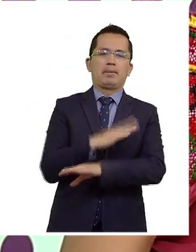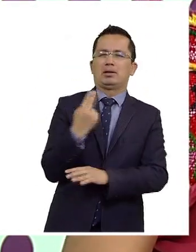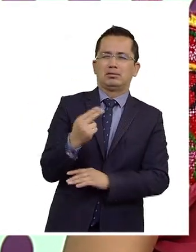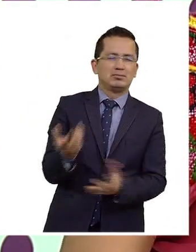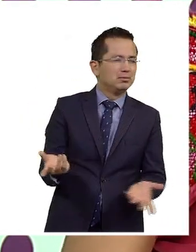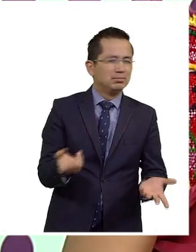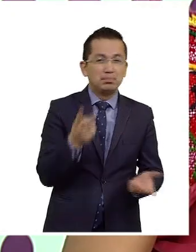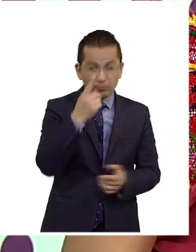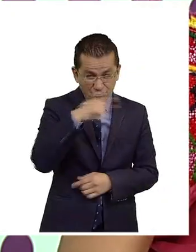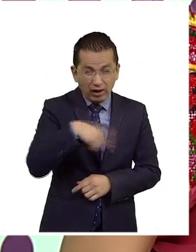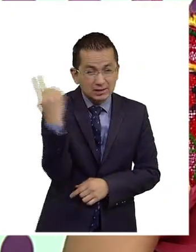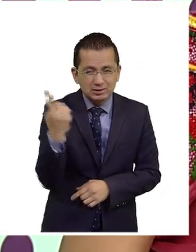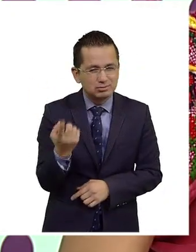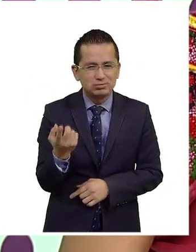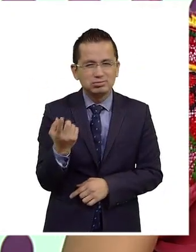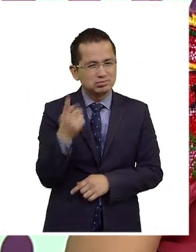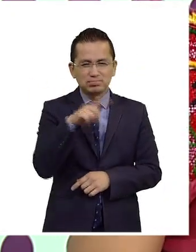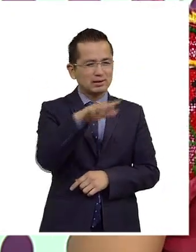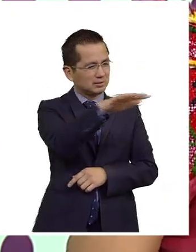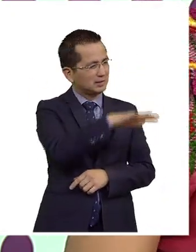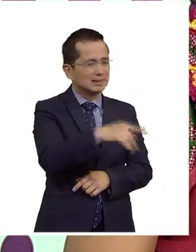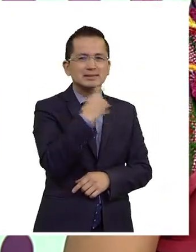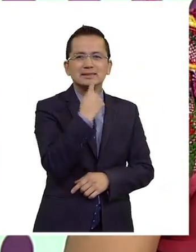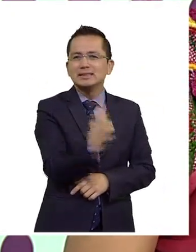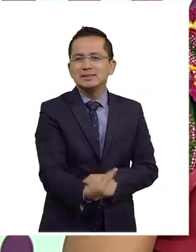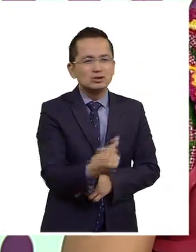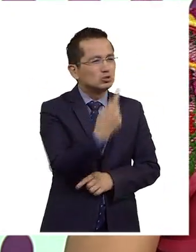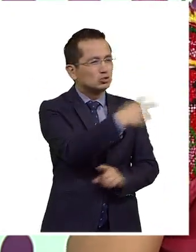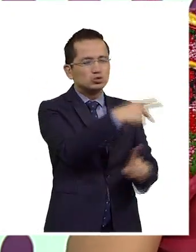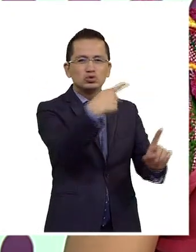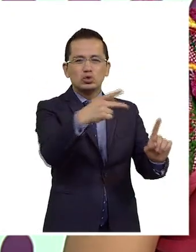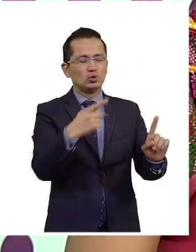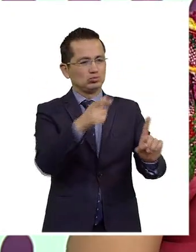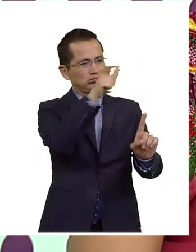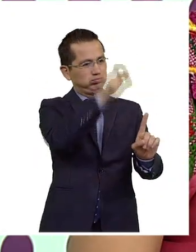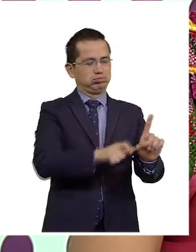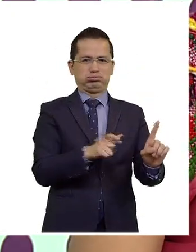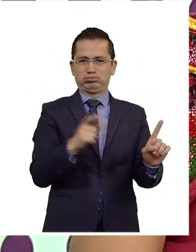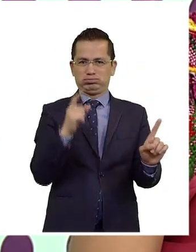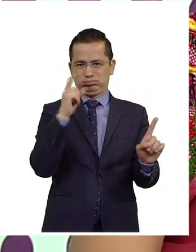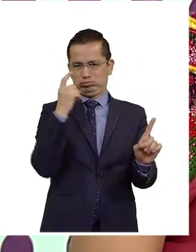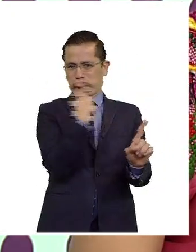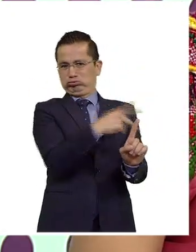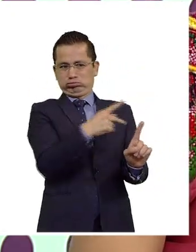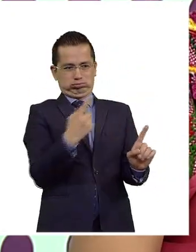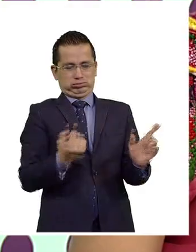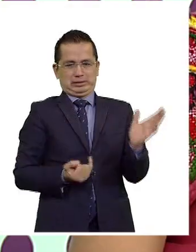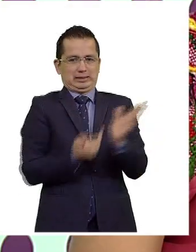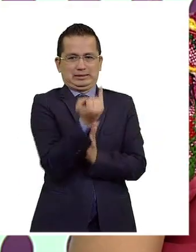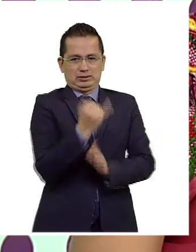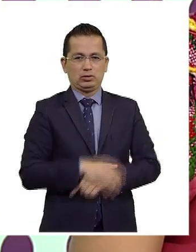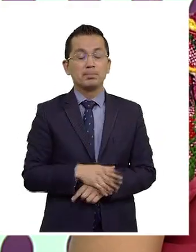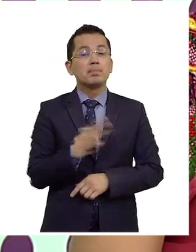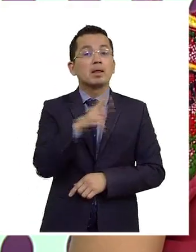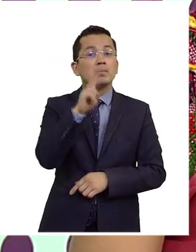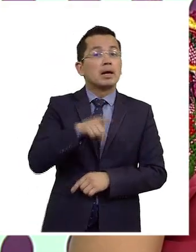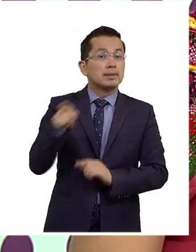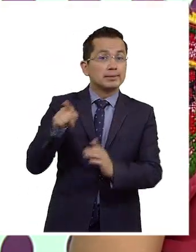el que aceptan, entienden y enfrentan algo. Pero además me parece algo fantástico de este dictamen, es que justo la